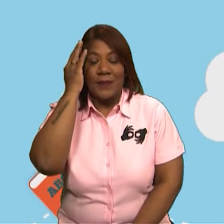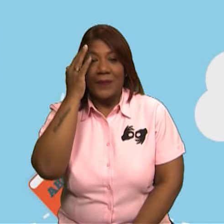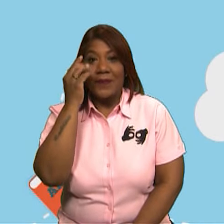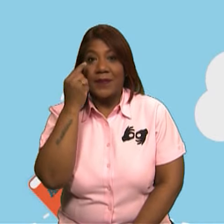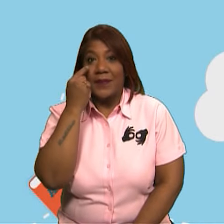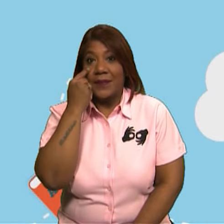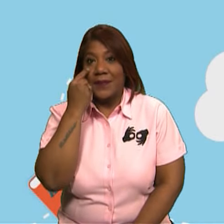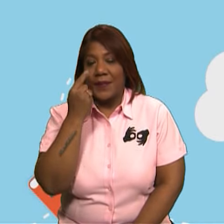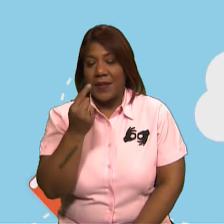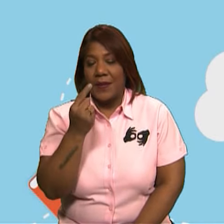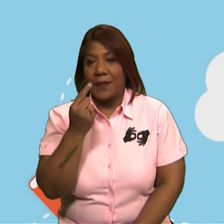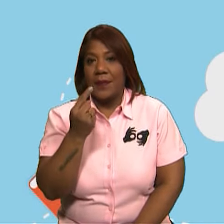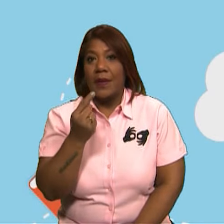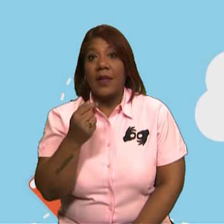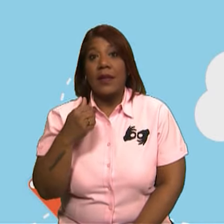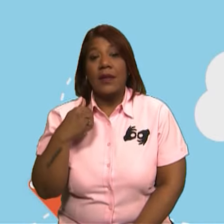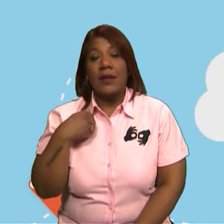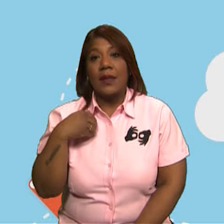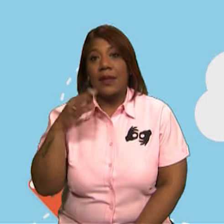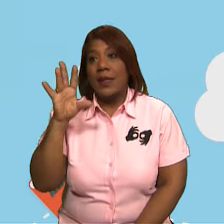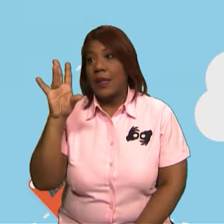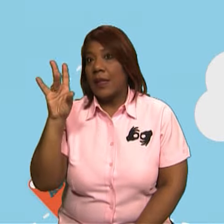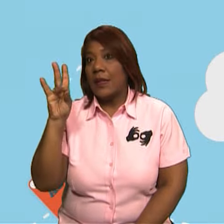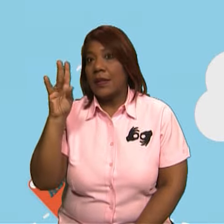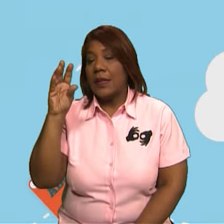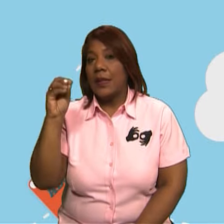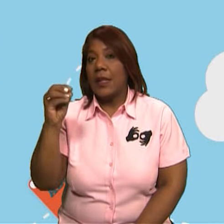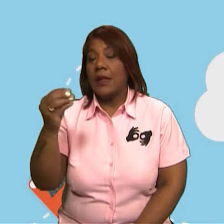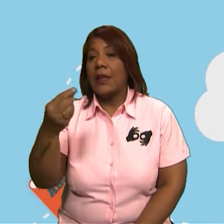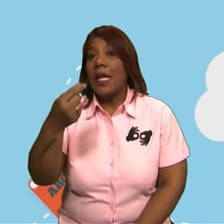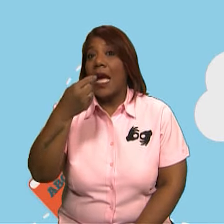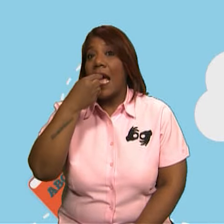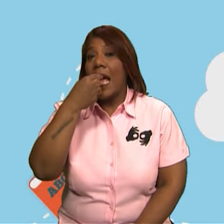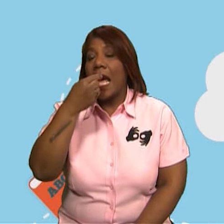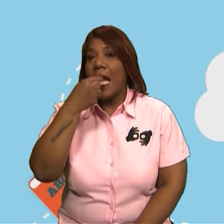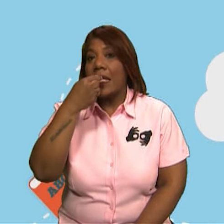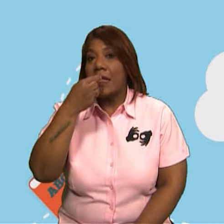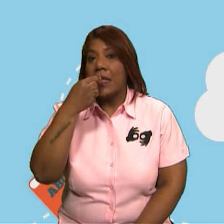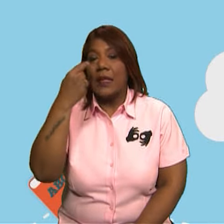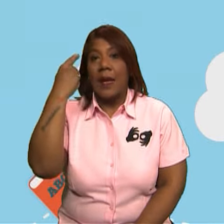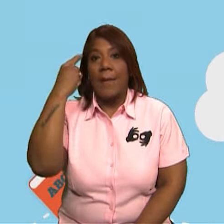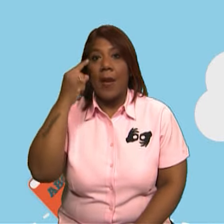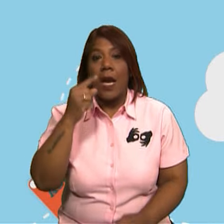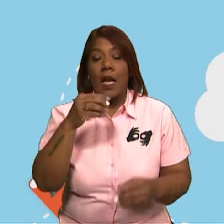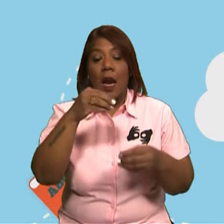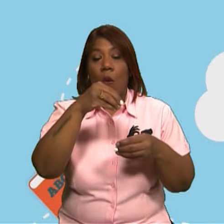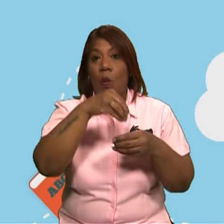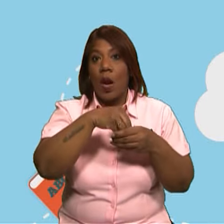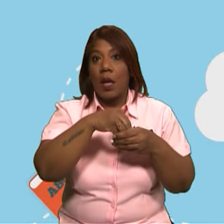lo siguiente. Se tienen 70 galletas para guardar en cajas. ¿Cuántas galletas se